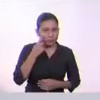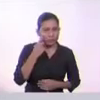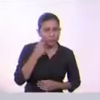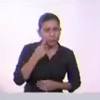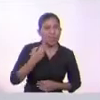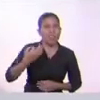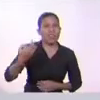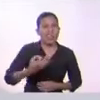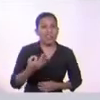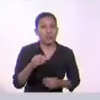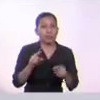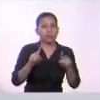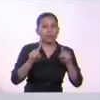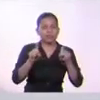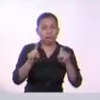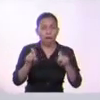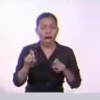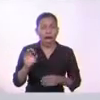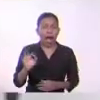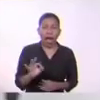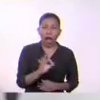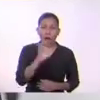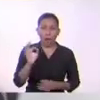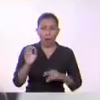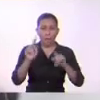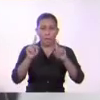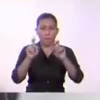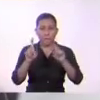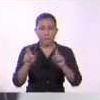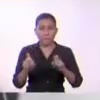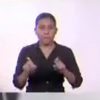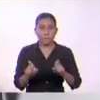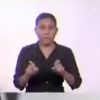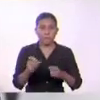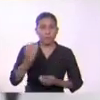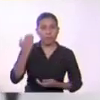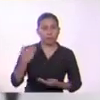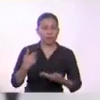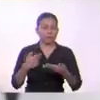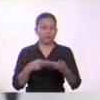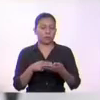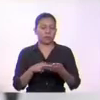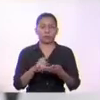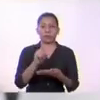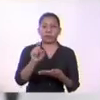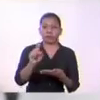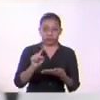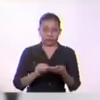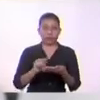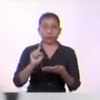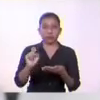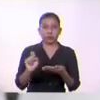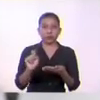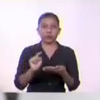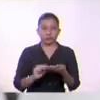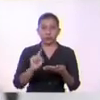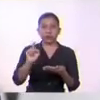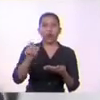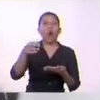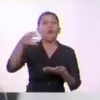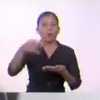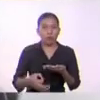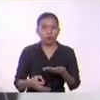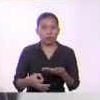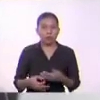un cuestionario bien elaborado. La entrevista no estructurada o informal. En este caso